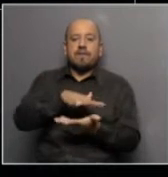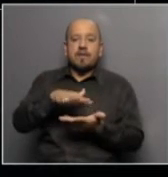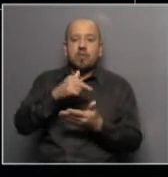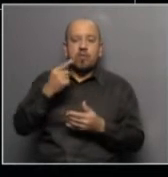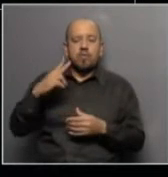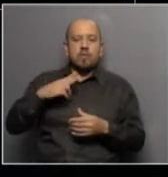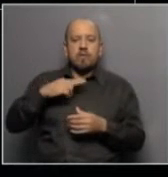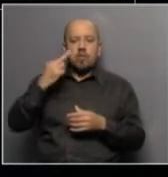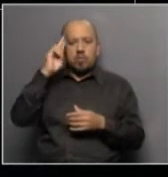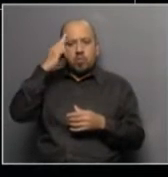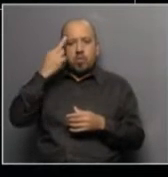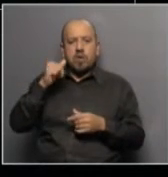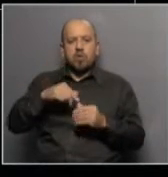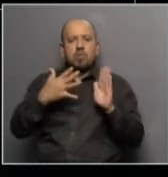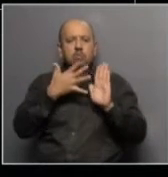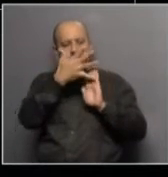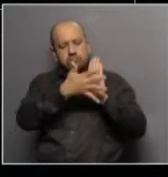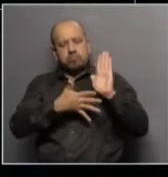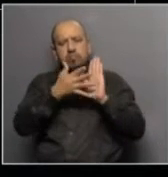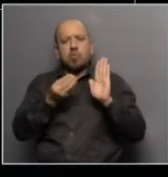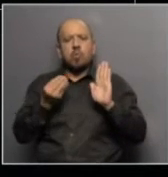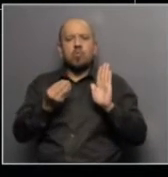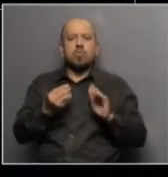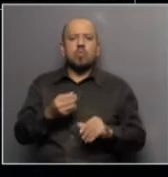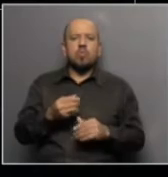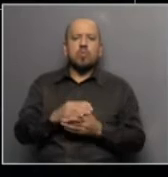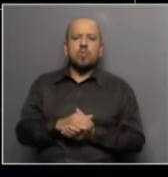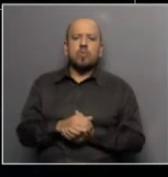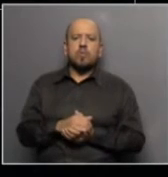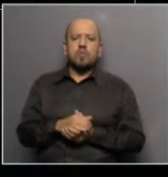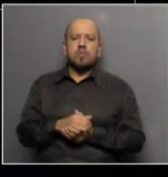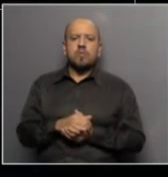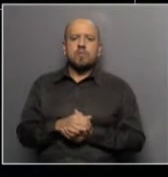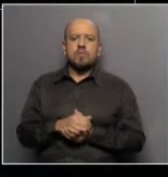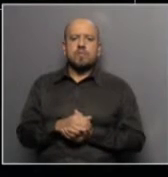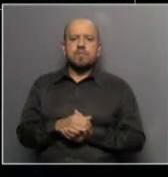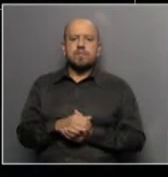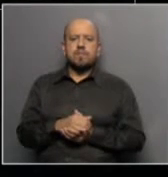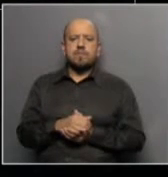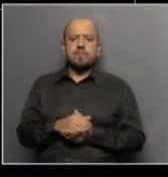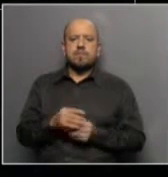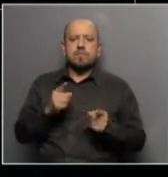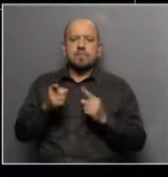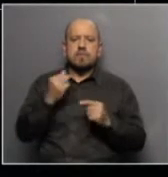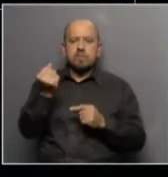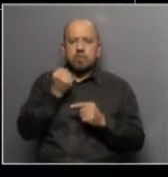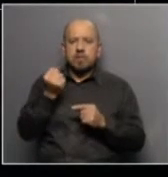Uruguay. ¿Cómo se distribuyen en el territorio? Bueno, ahí es importante destacar primero